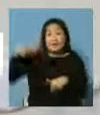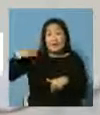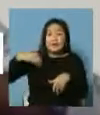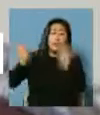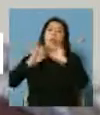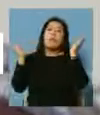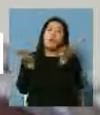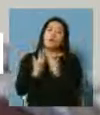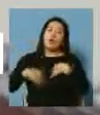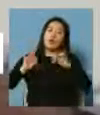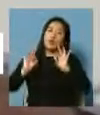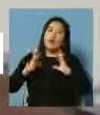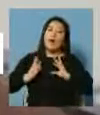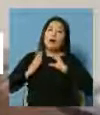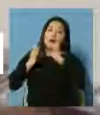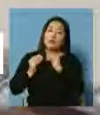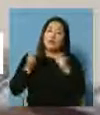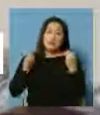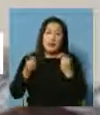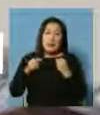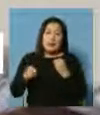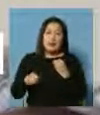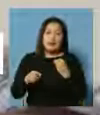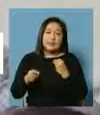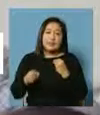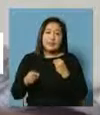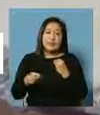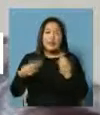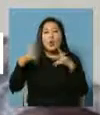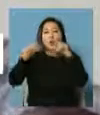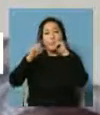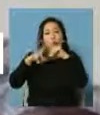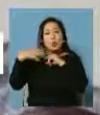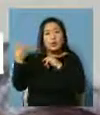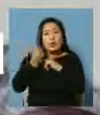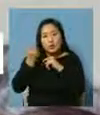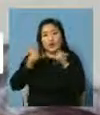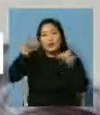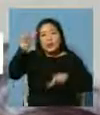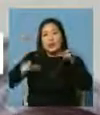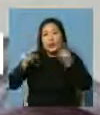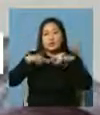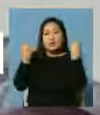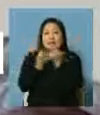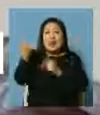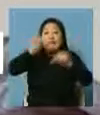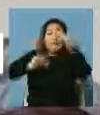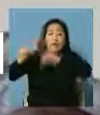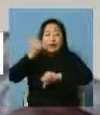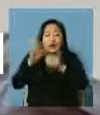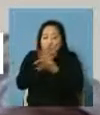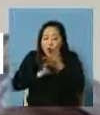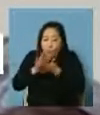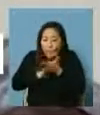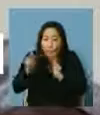todo el mundo, y eso ha ayudado a que si hay un número importante de laboratorios en todo el mundo resolviendo